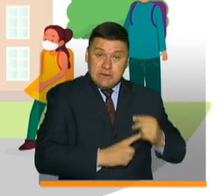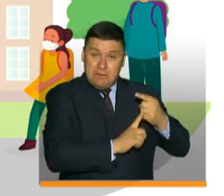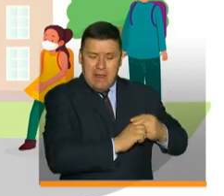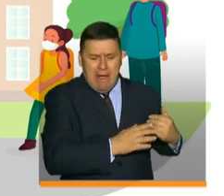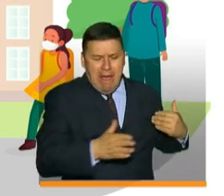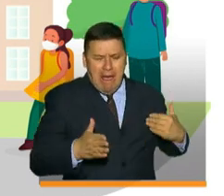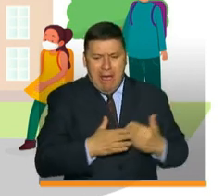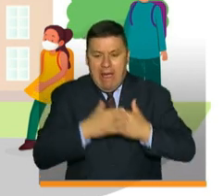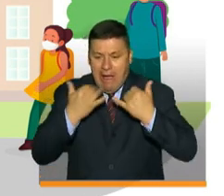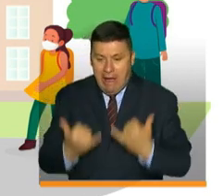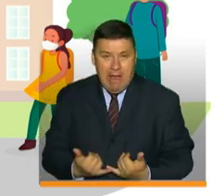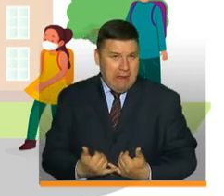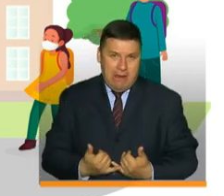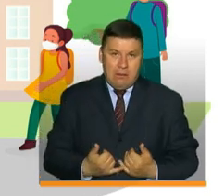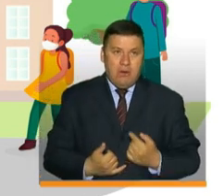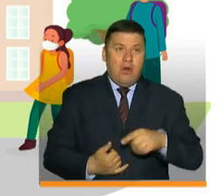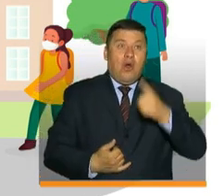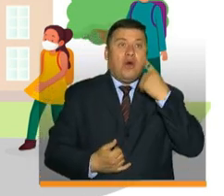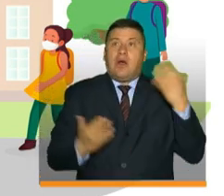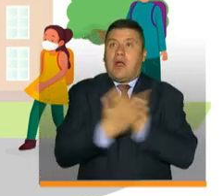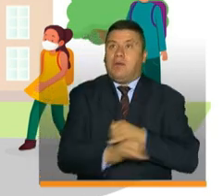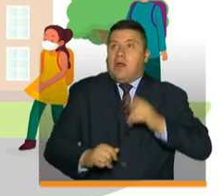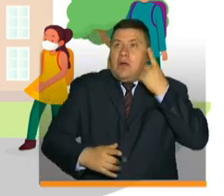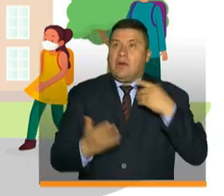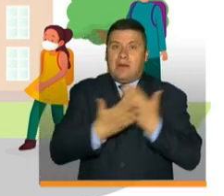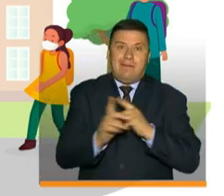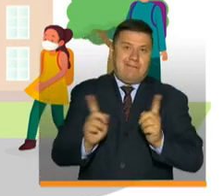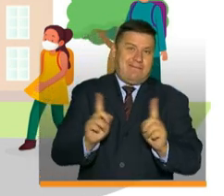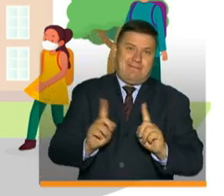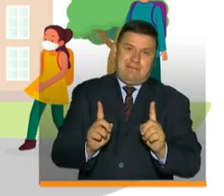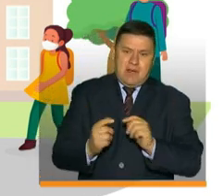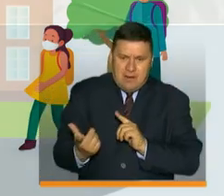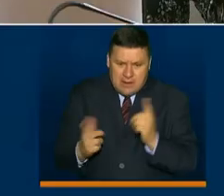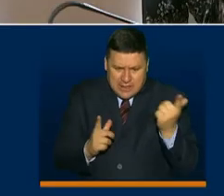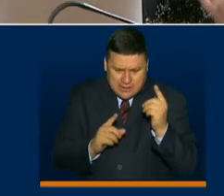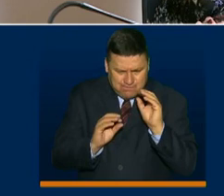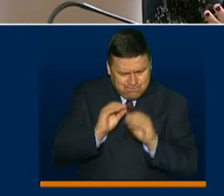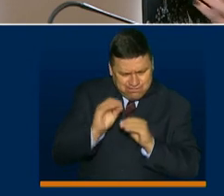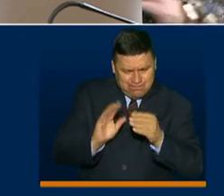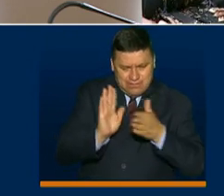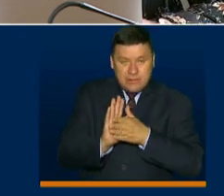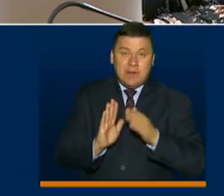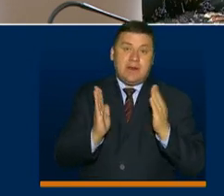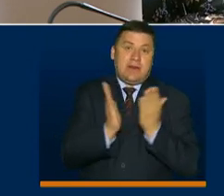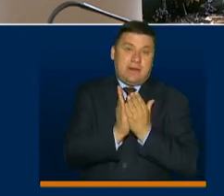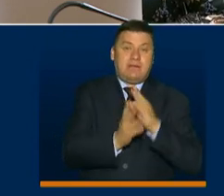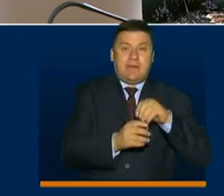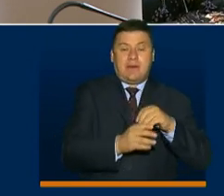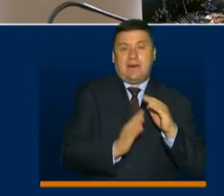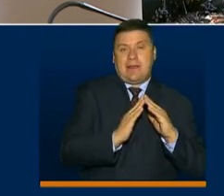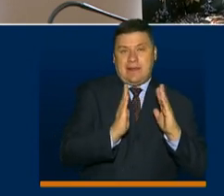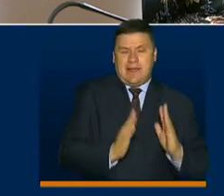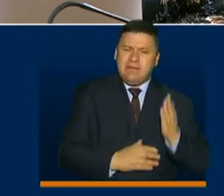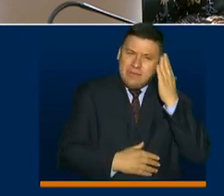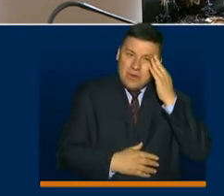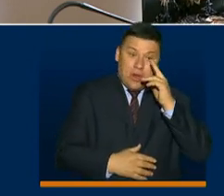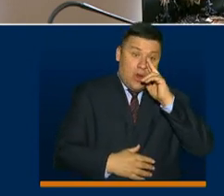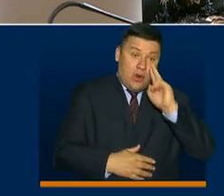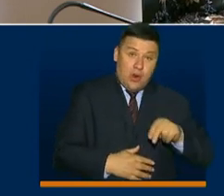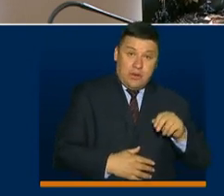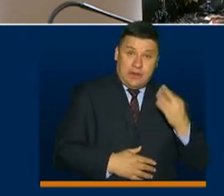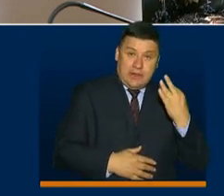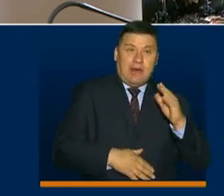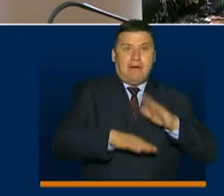Que en educación las cosas no cambian de un día para otro, ni se pueden tener todos los alistamientos. Iniciamos con educación en casa. El día junio